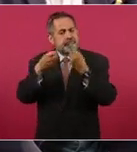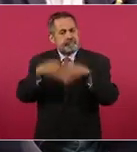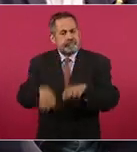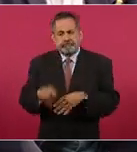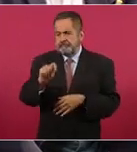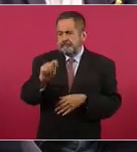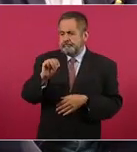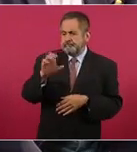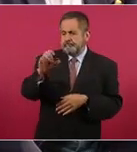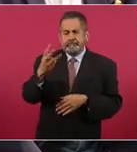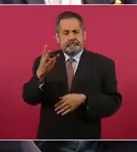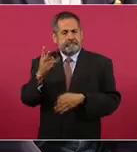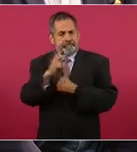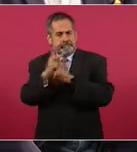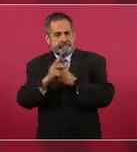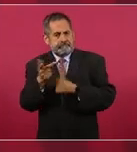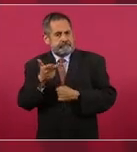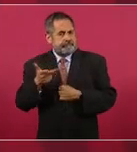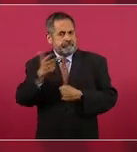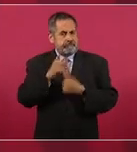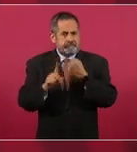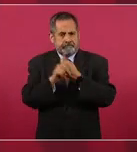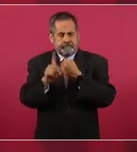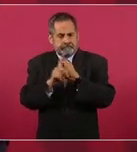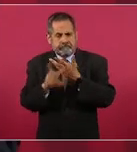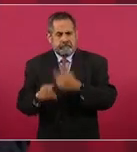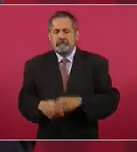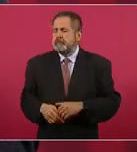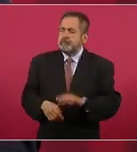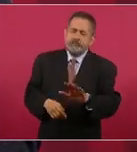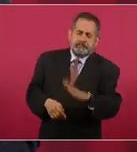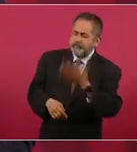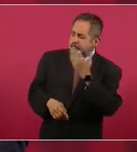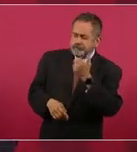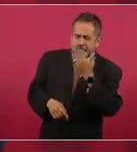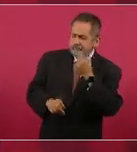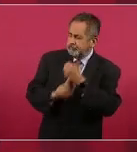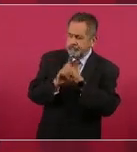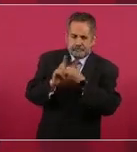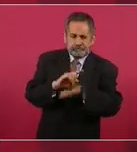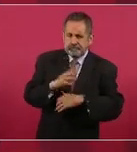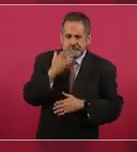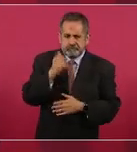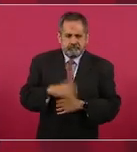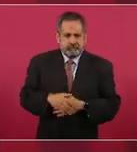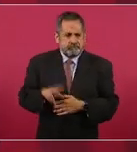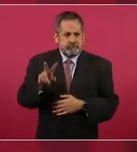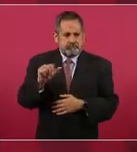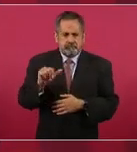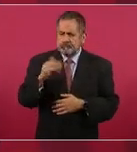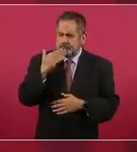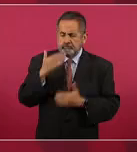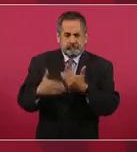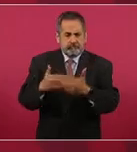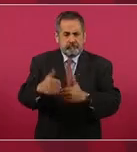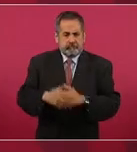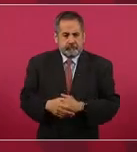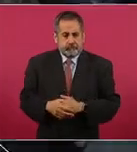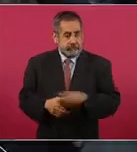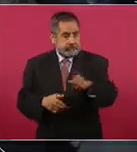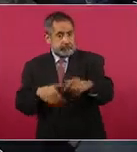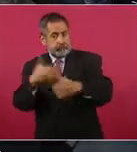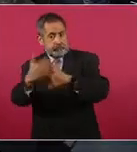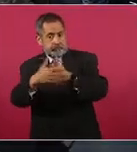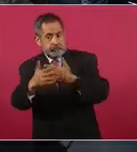tratado entre los tres países de Norteamérica? No hay problema. Vamos muy bien. ¿Se tocará este tema en la